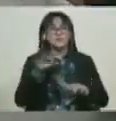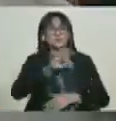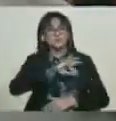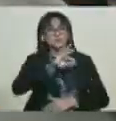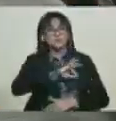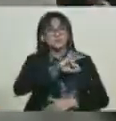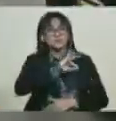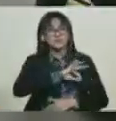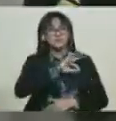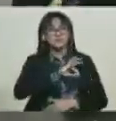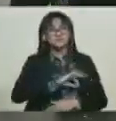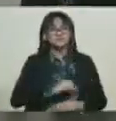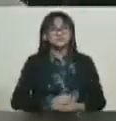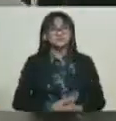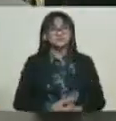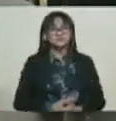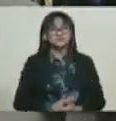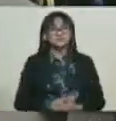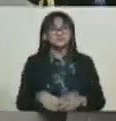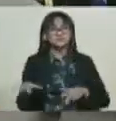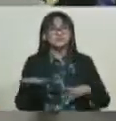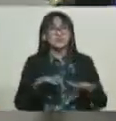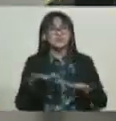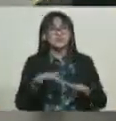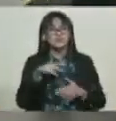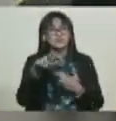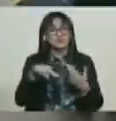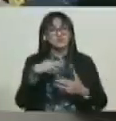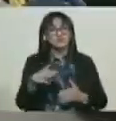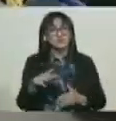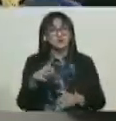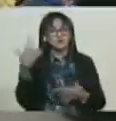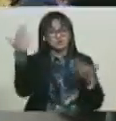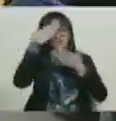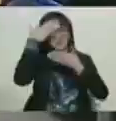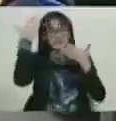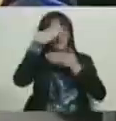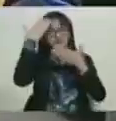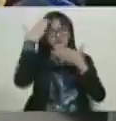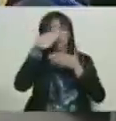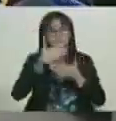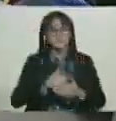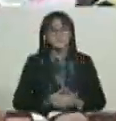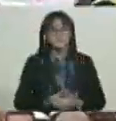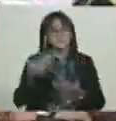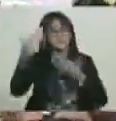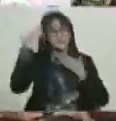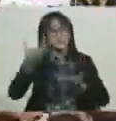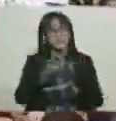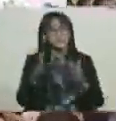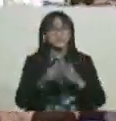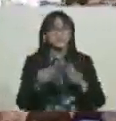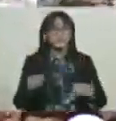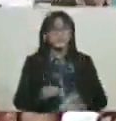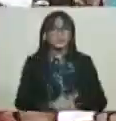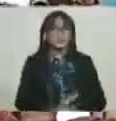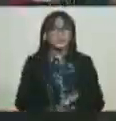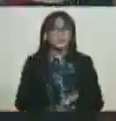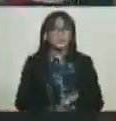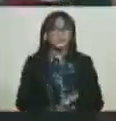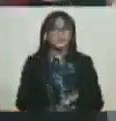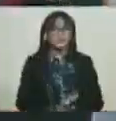sociales al movimiento revolucionario tupamaro saludarlos a todos